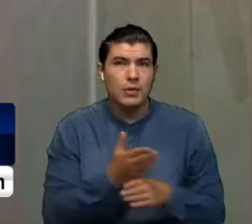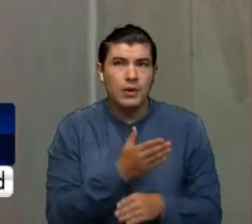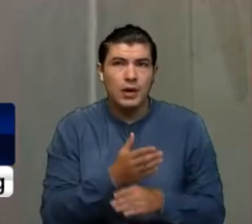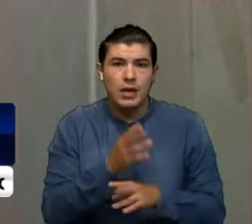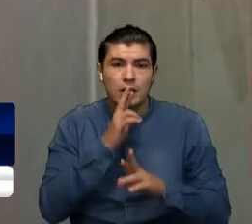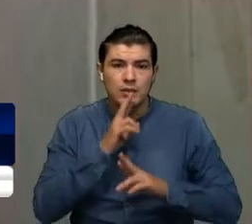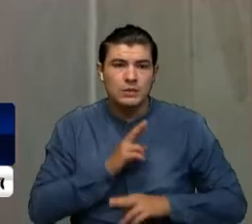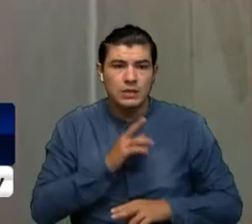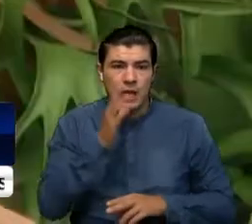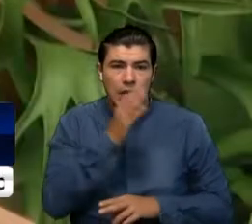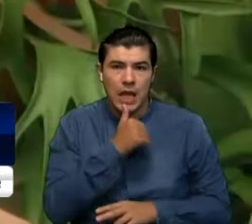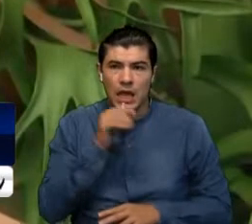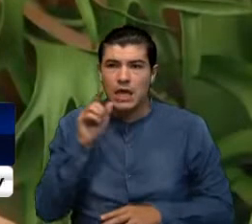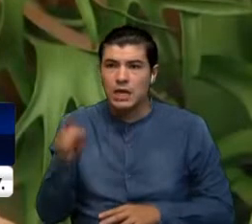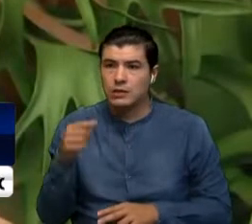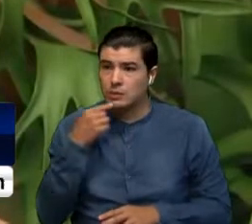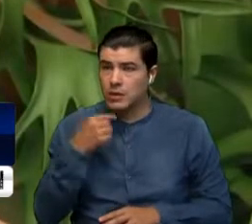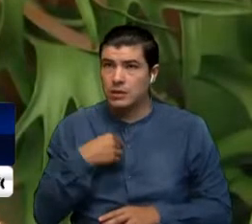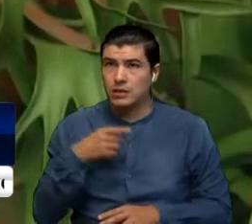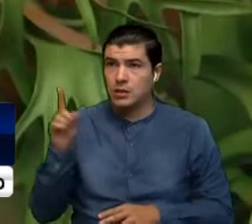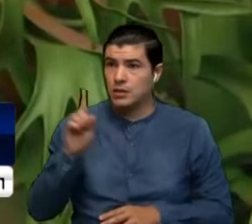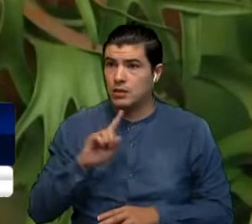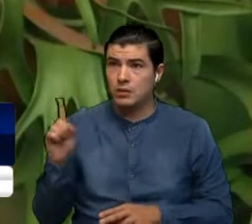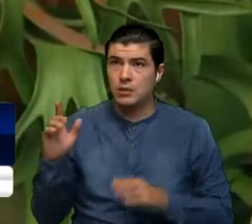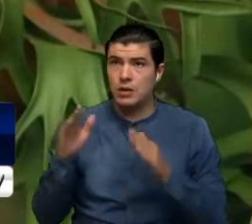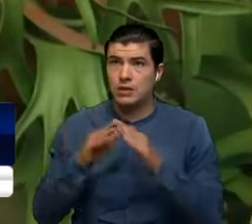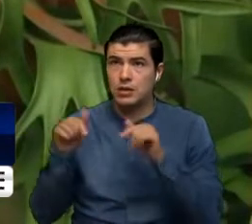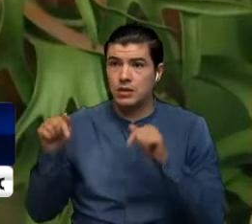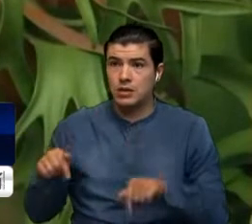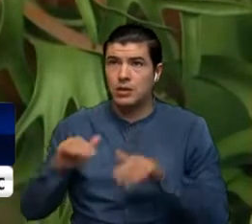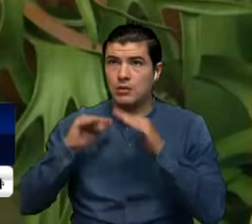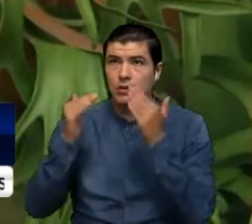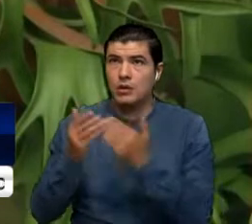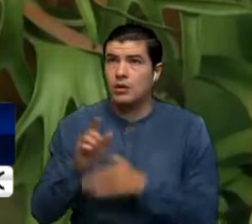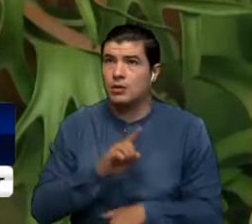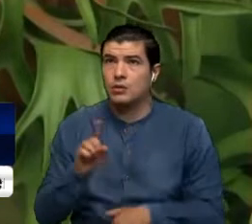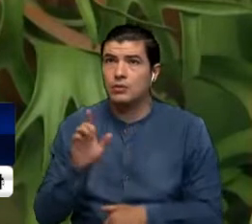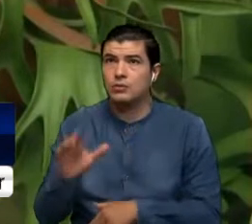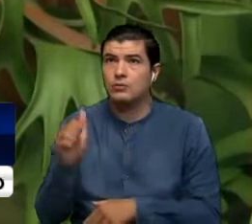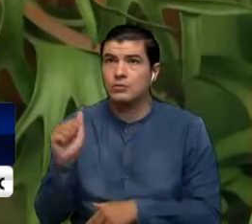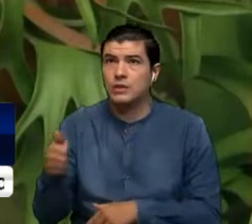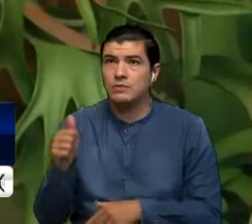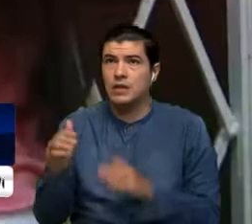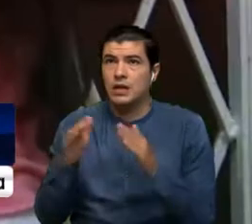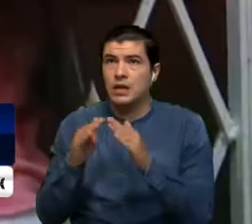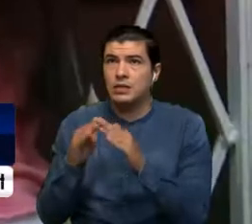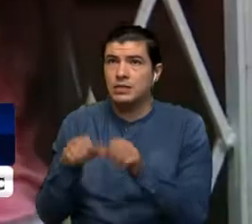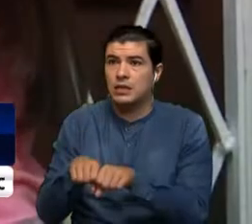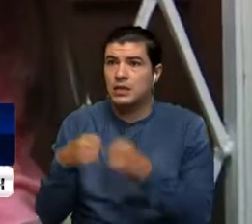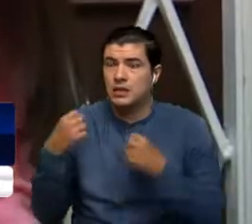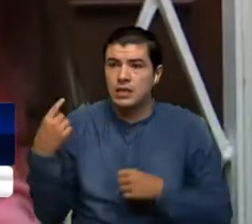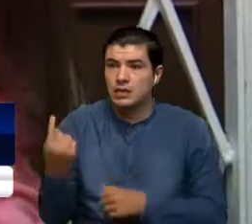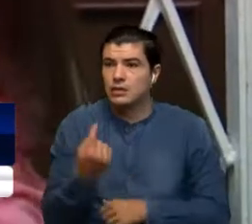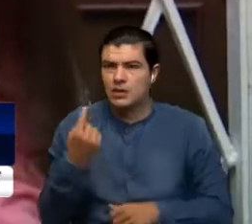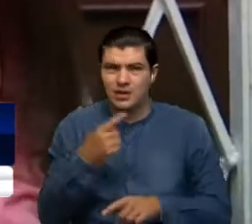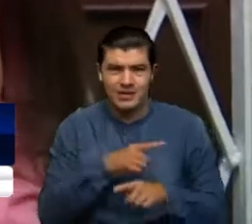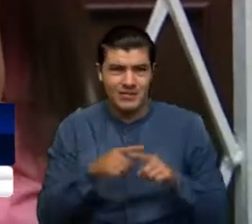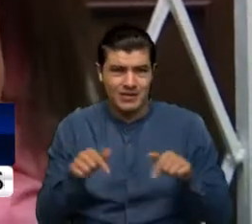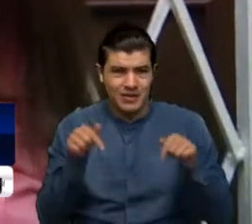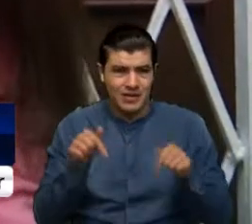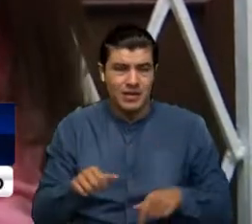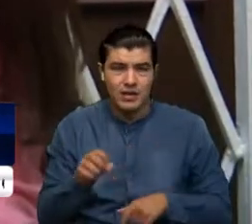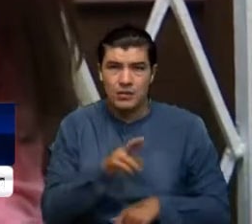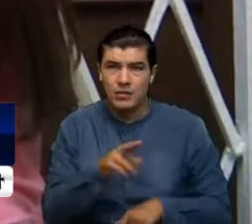me contesta nada dice que esos no los haciendo de la casa el colegio sino que la casa se está deteriorando solita oriente noticias